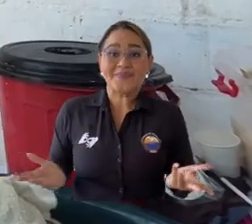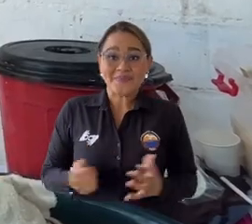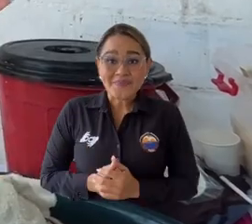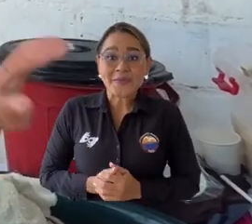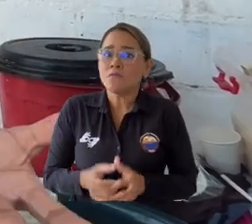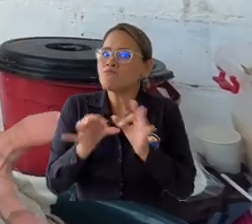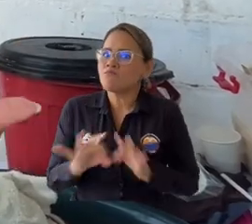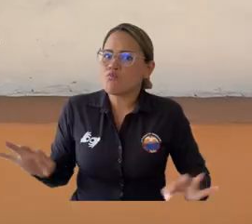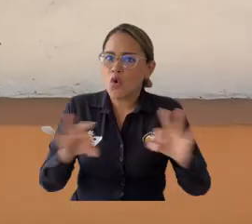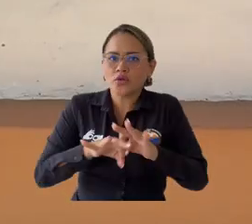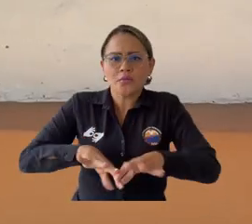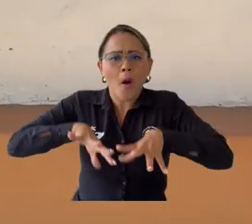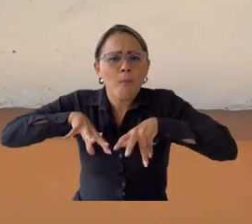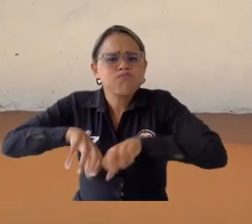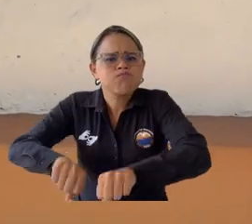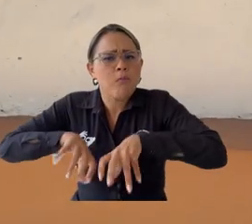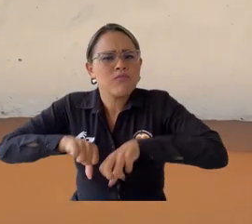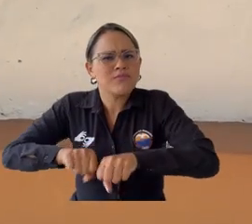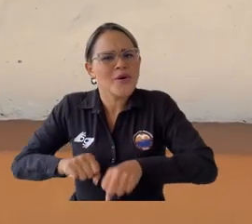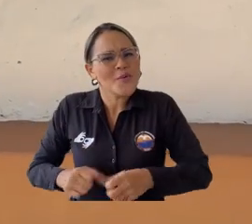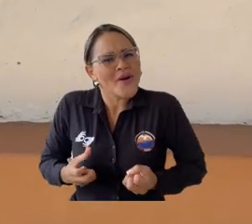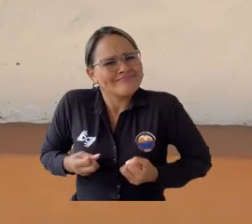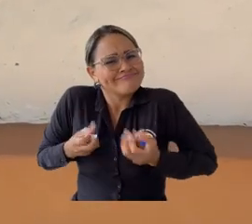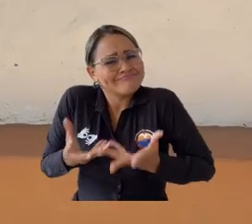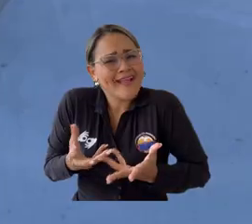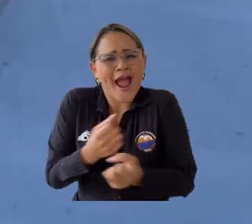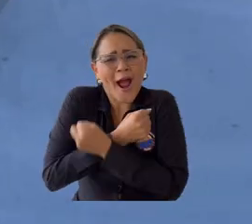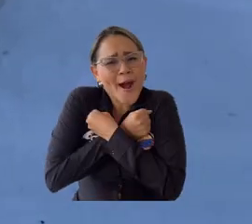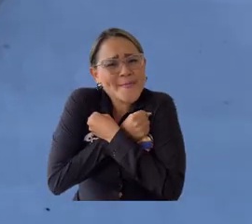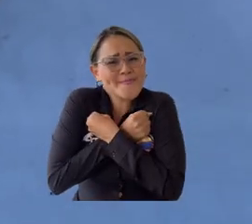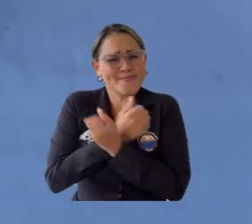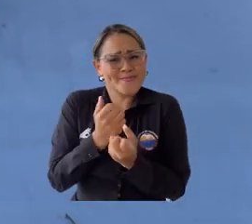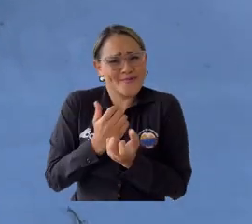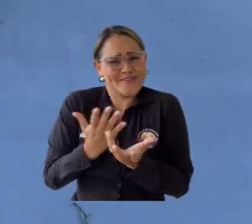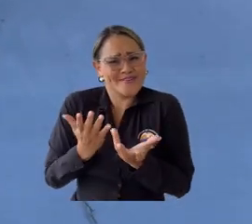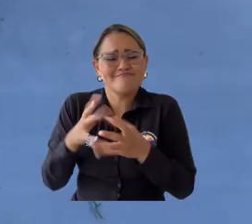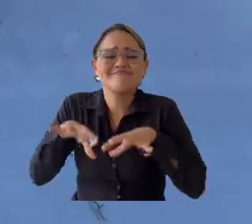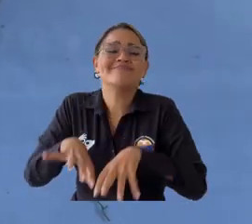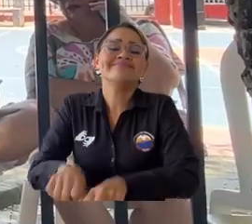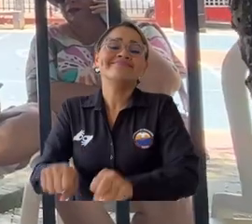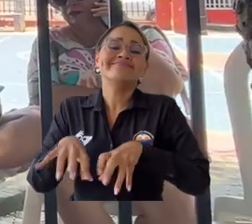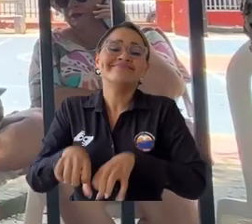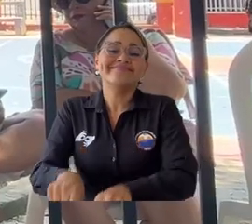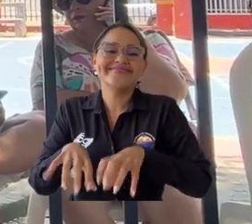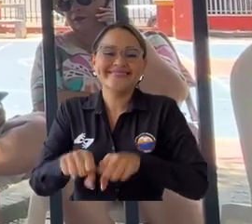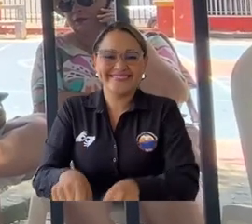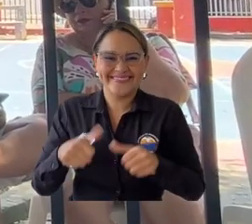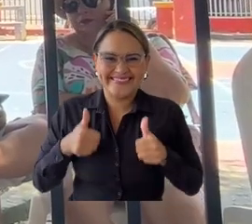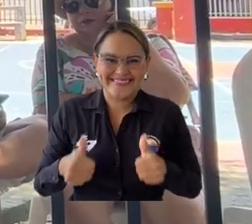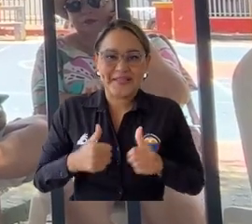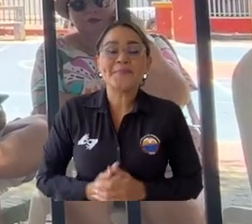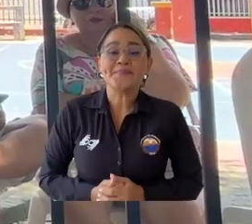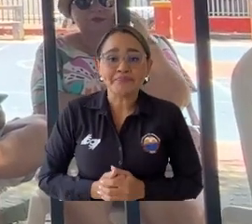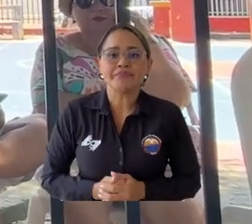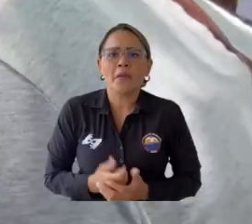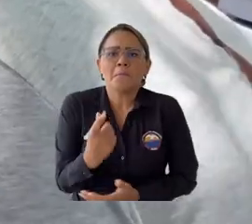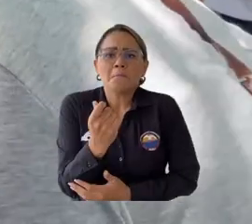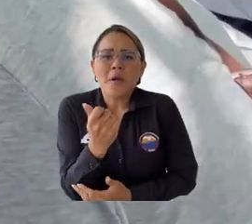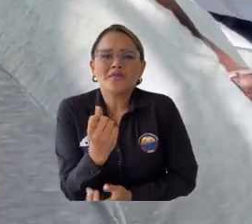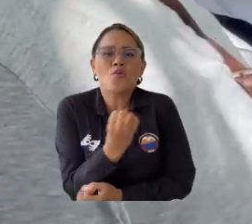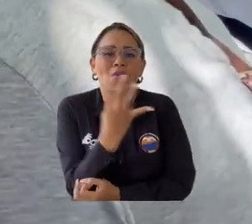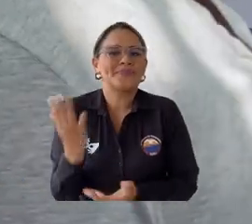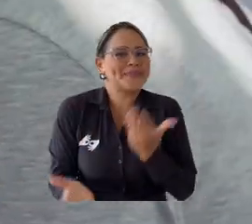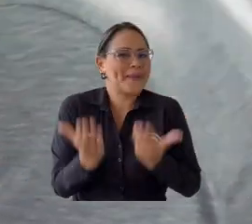amor, cariño. Nosotros nos sentimos a gusto estando haciendo la elaboración del bollo. Uno le pone el precio de acuerdo al